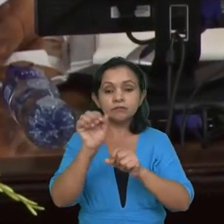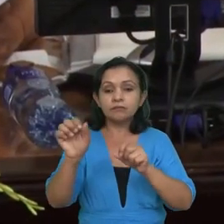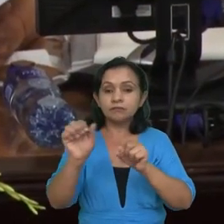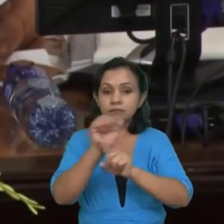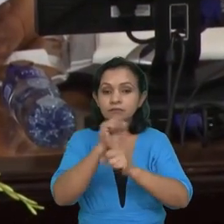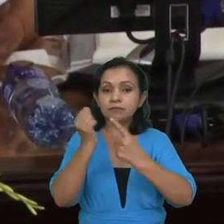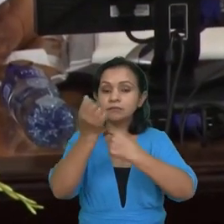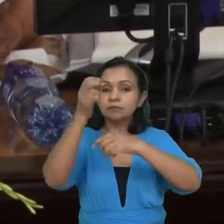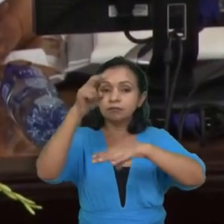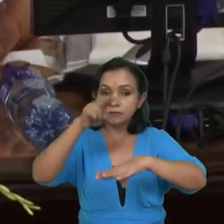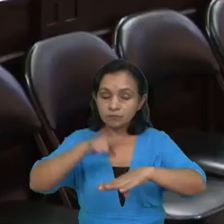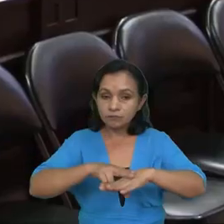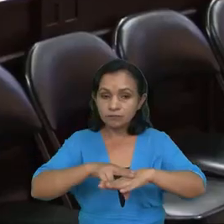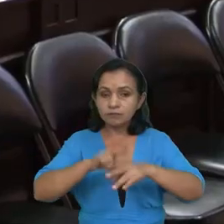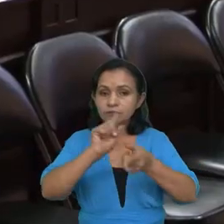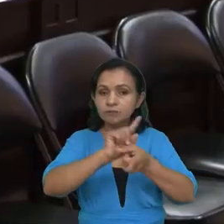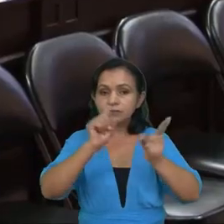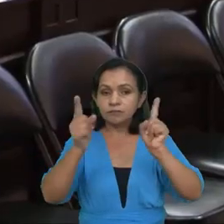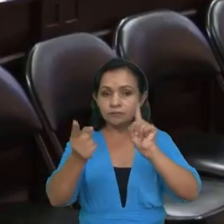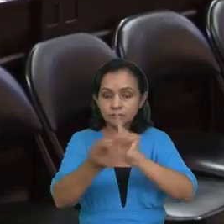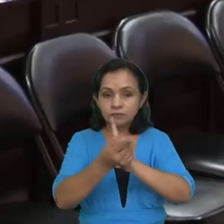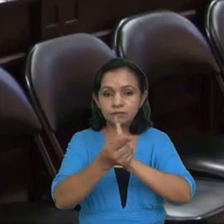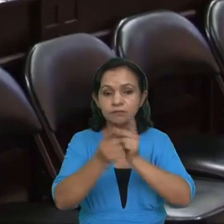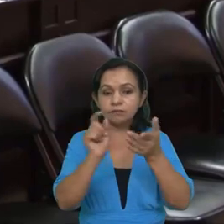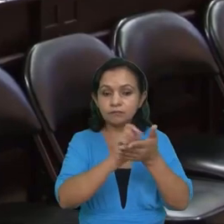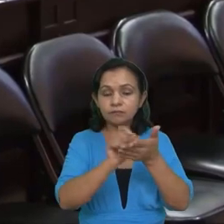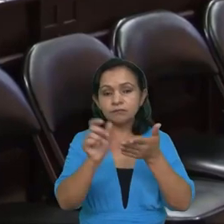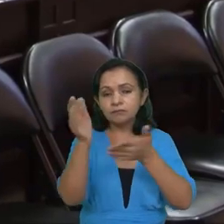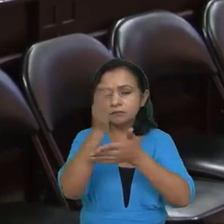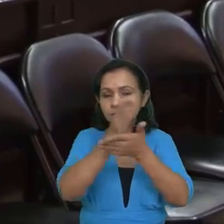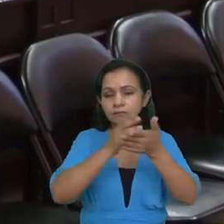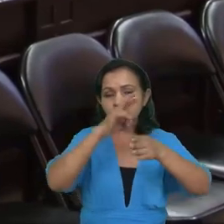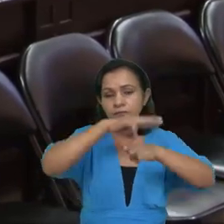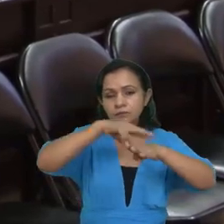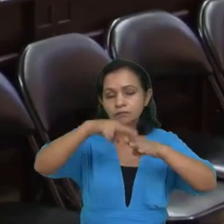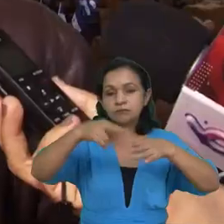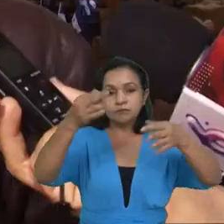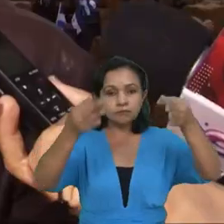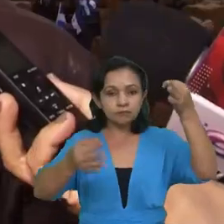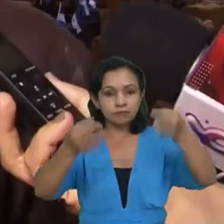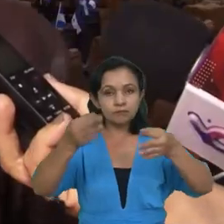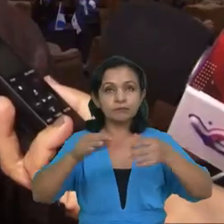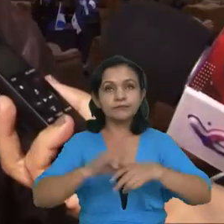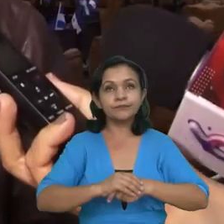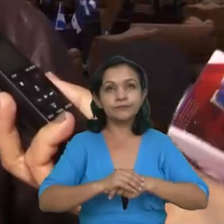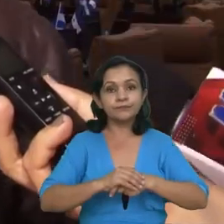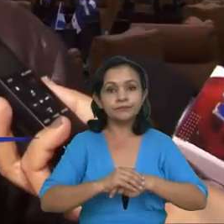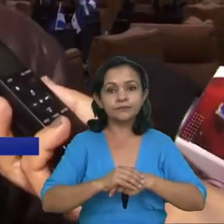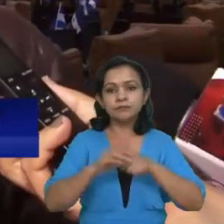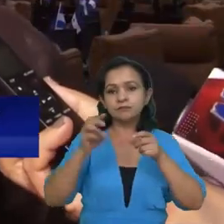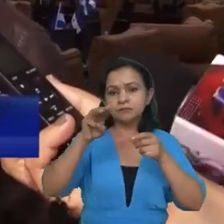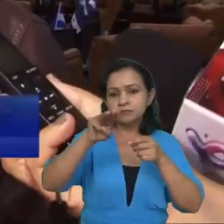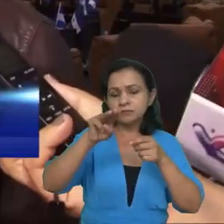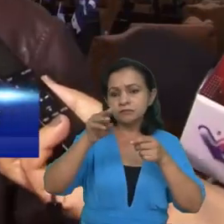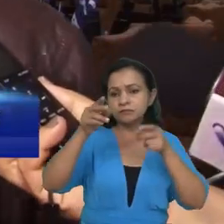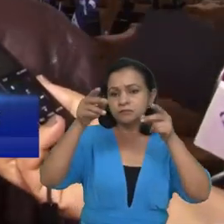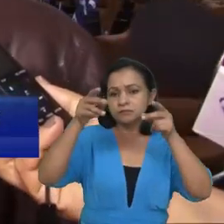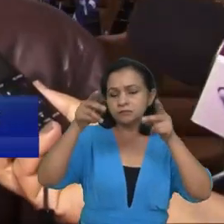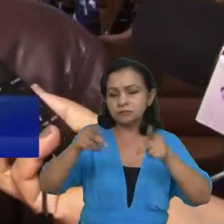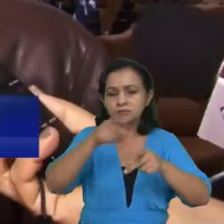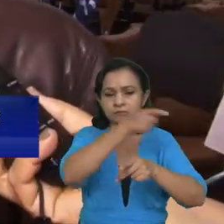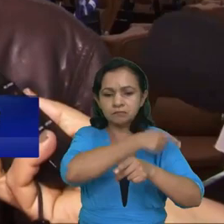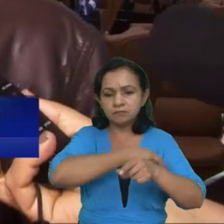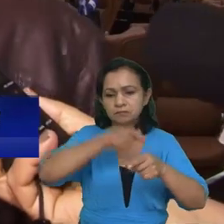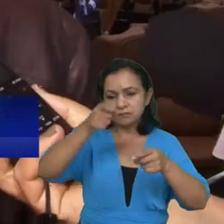las reformas contemplan la corrección a ciertas normas jurídicas los magistrado los contralores